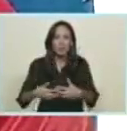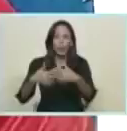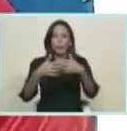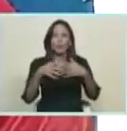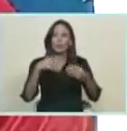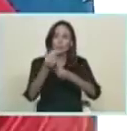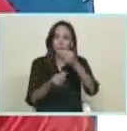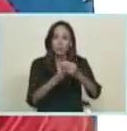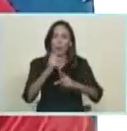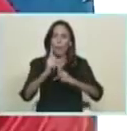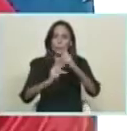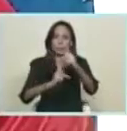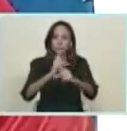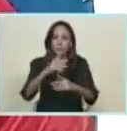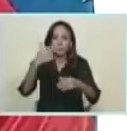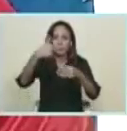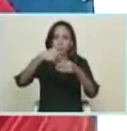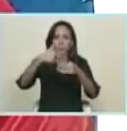1920,